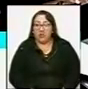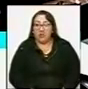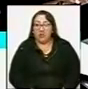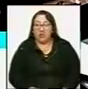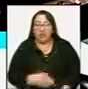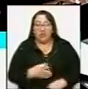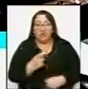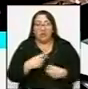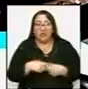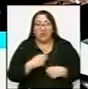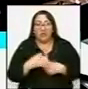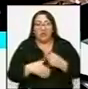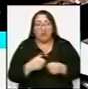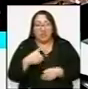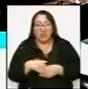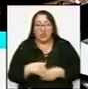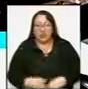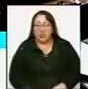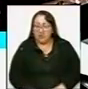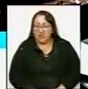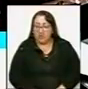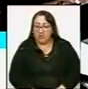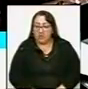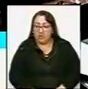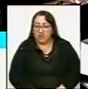para participar de un proceso electoral.